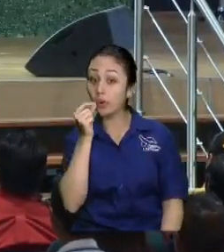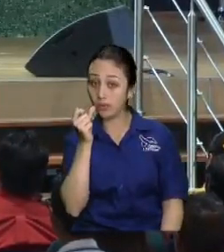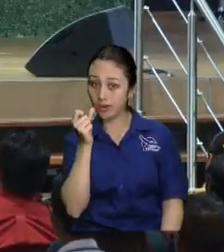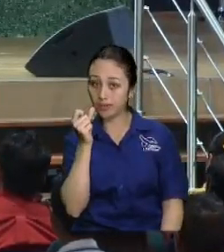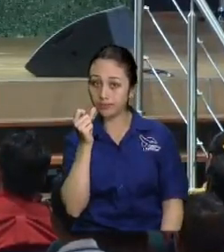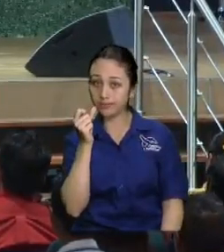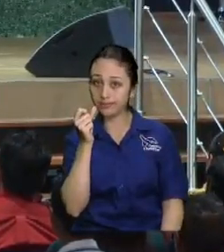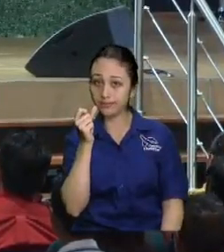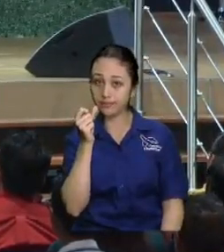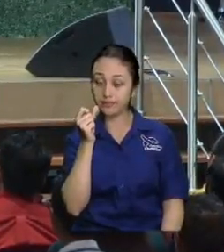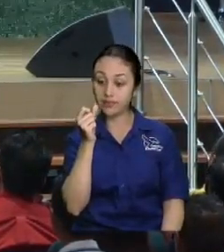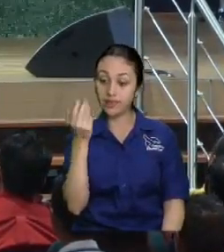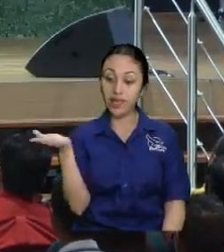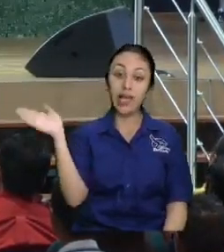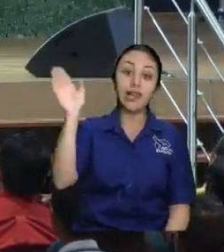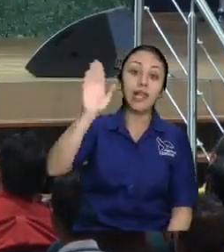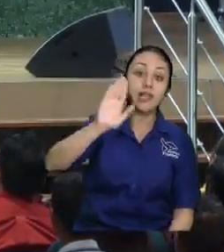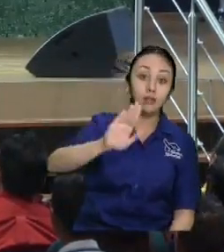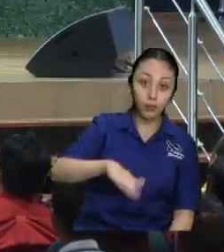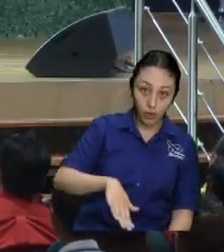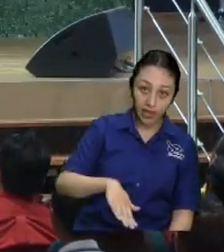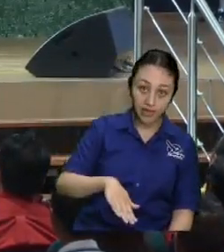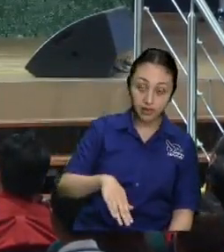que lo perdieron?